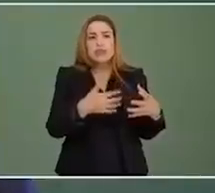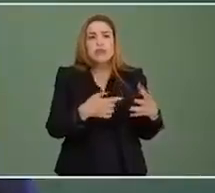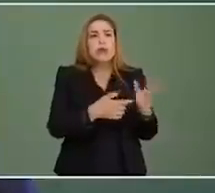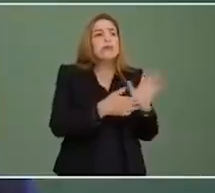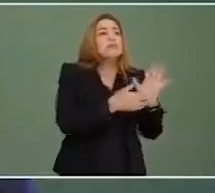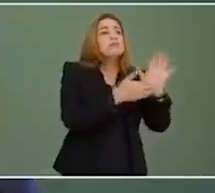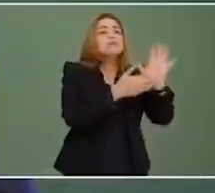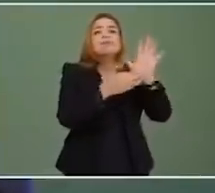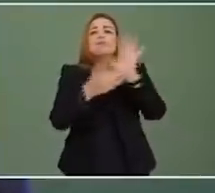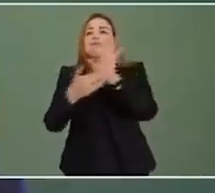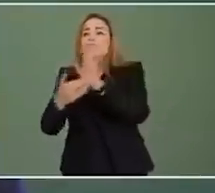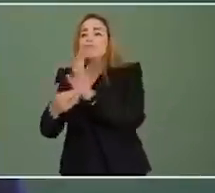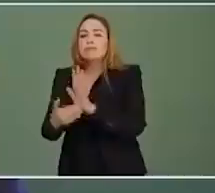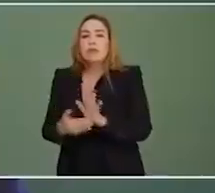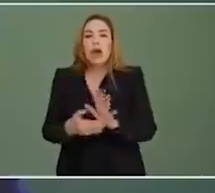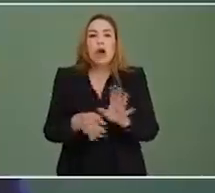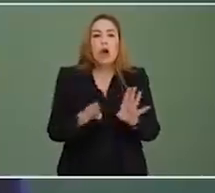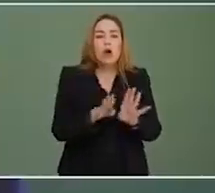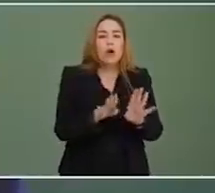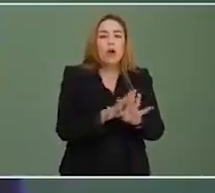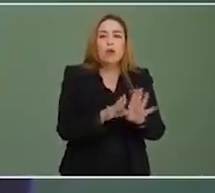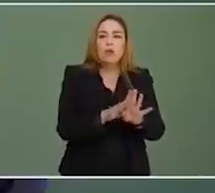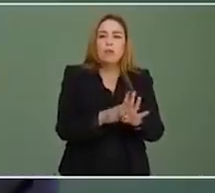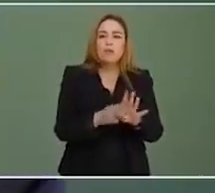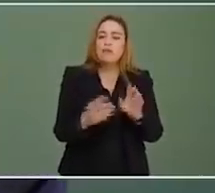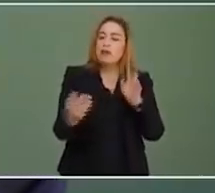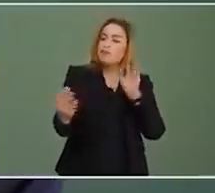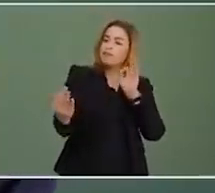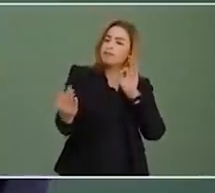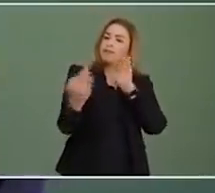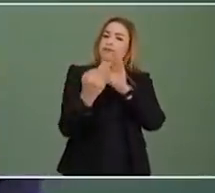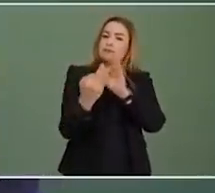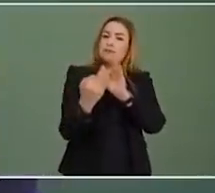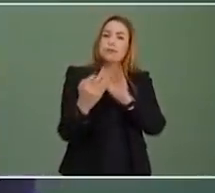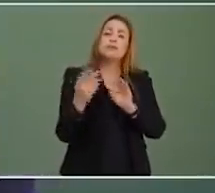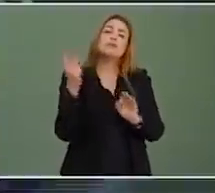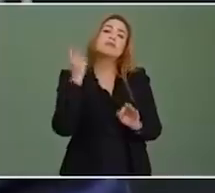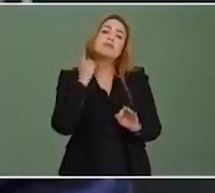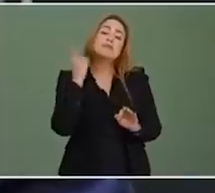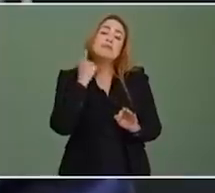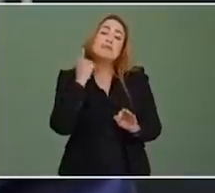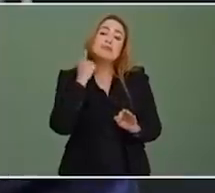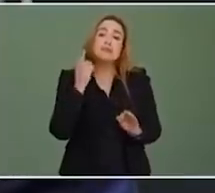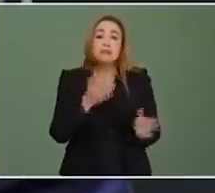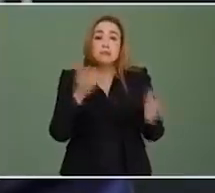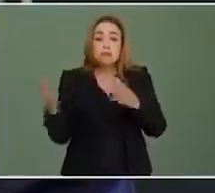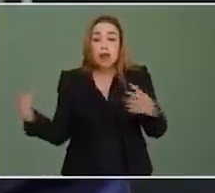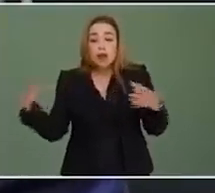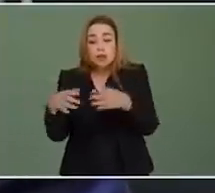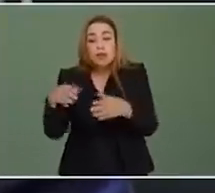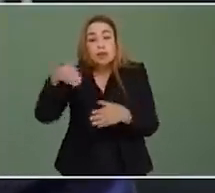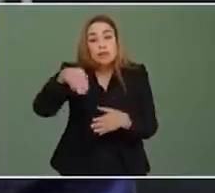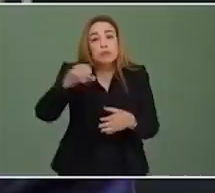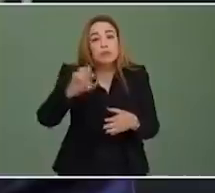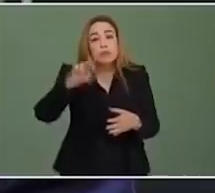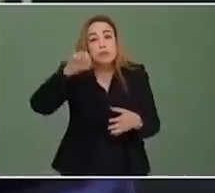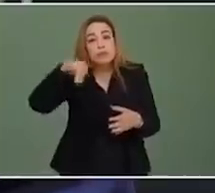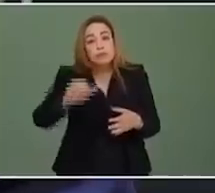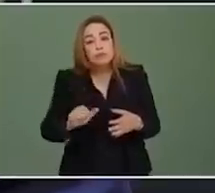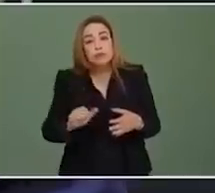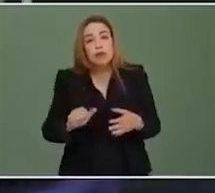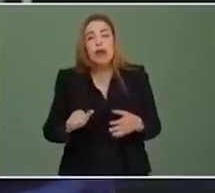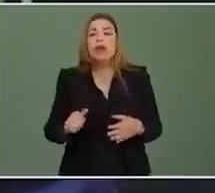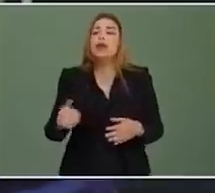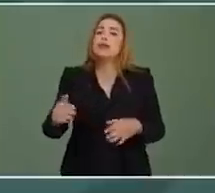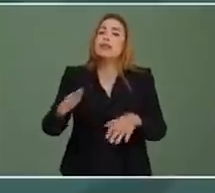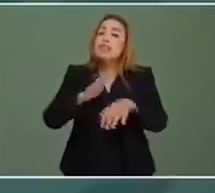para enfrentarnos políticamente los llamo a que reconsideren que